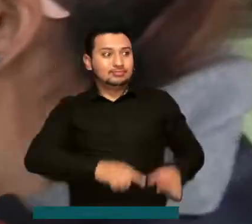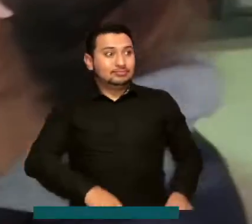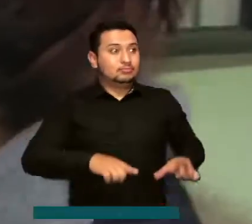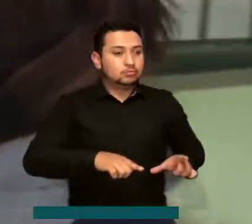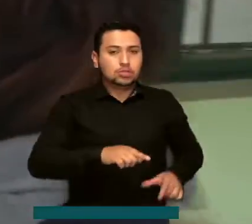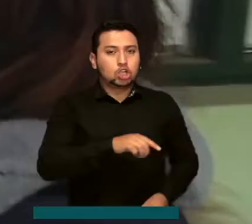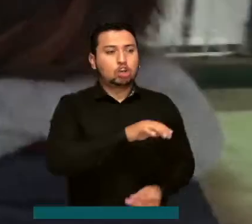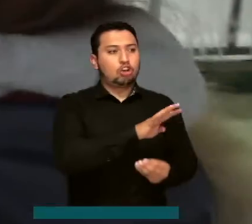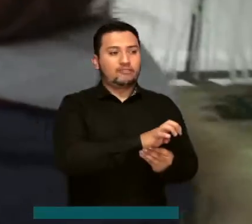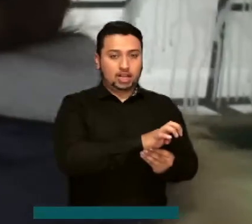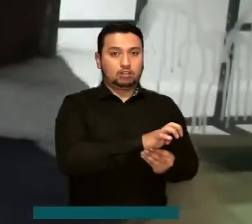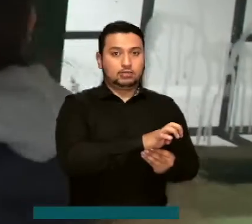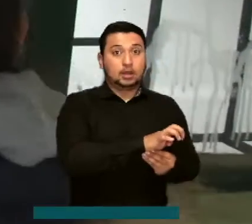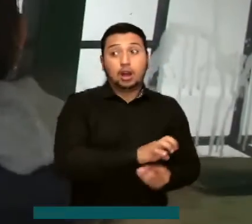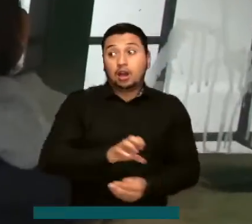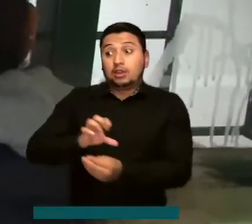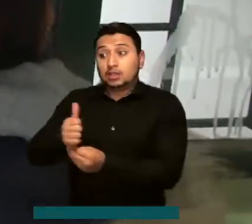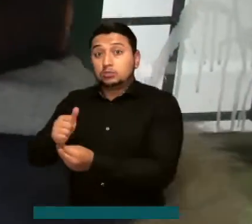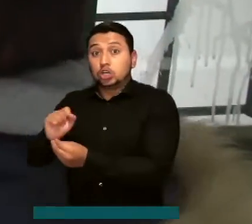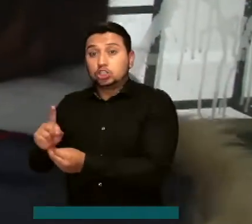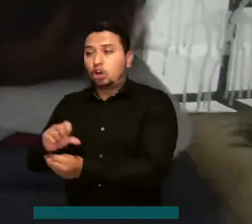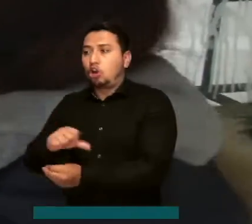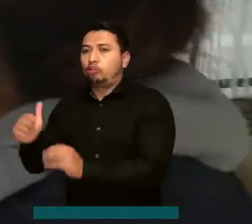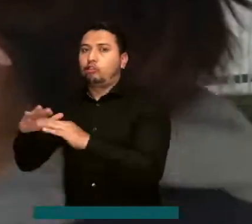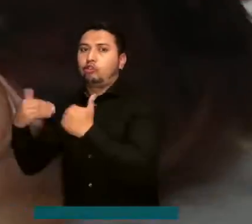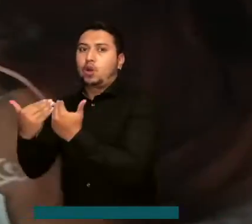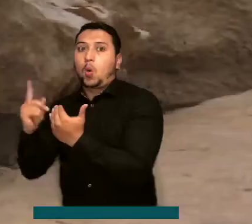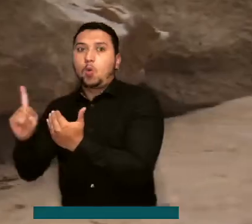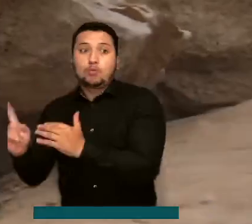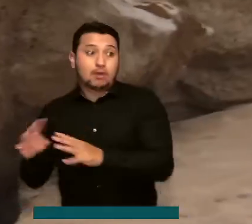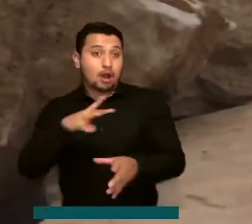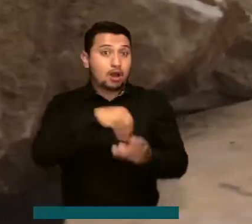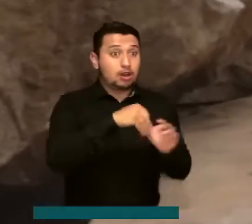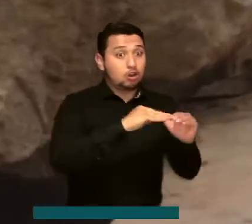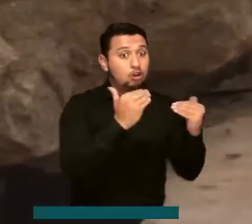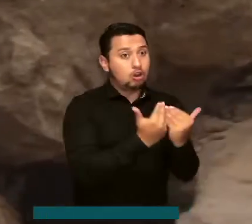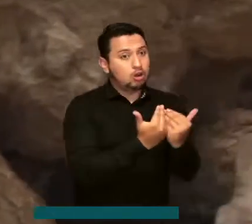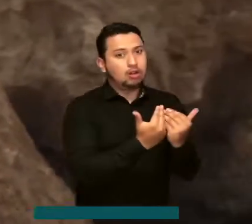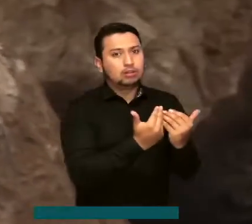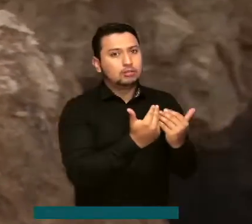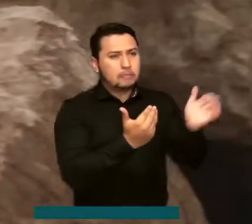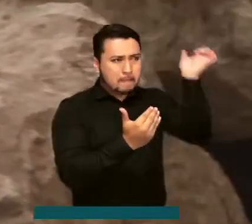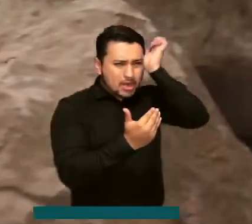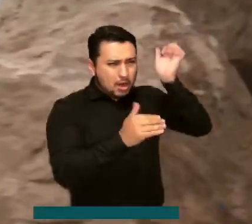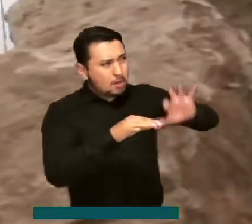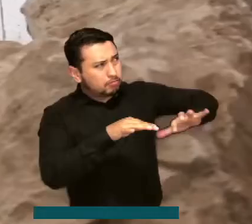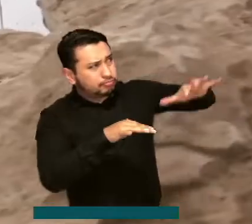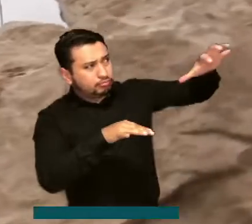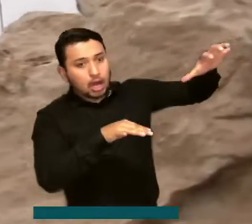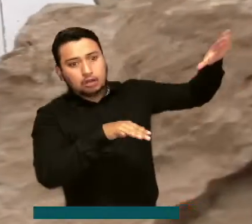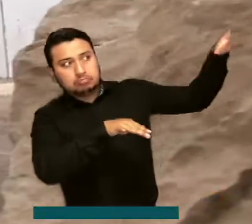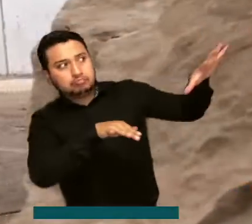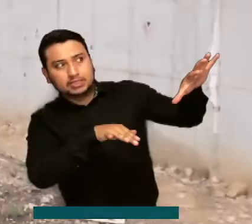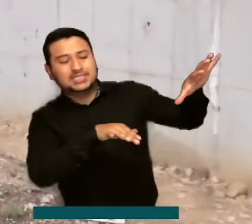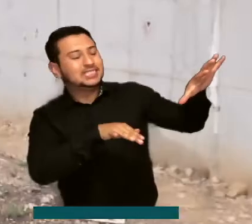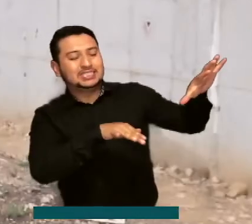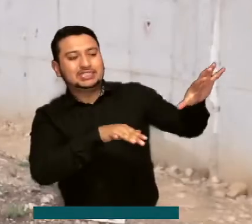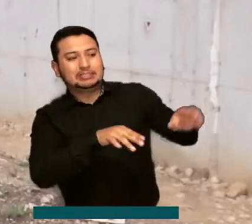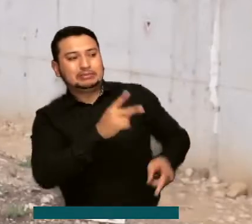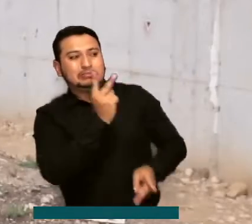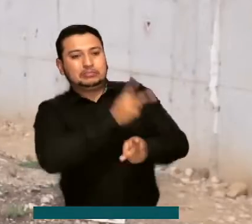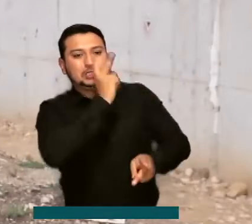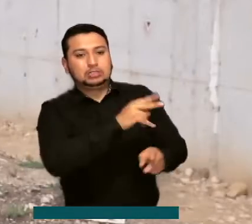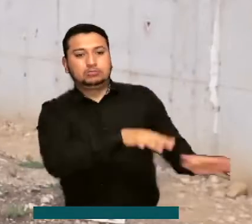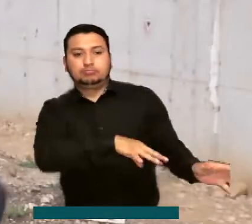la explotación de una cantera que estaba a pocos metros amenazaba con derrumbar el centro educativo. Nos trasladaron como por